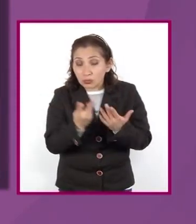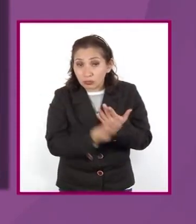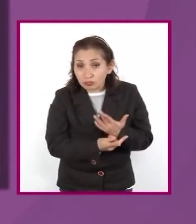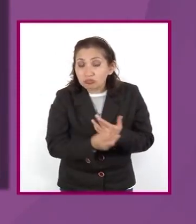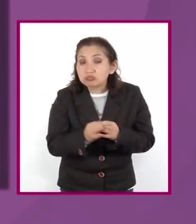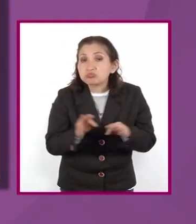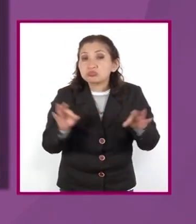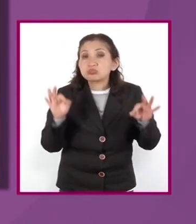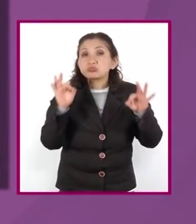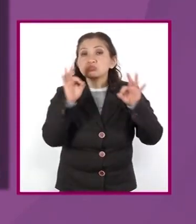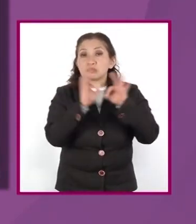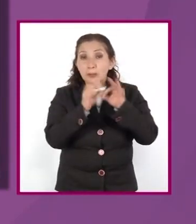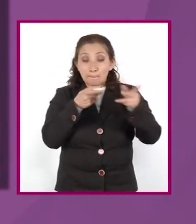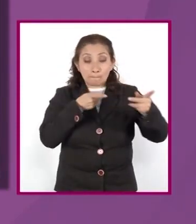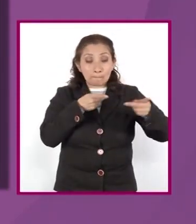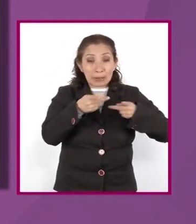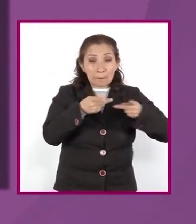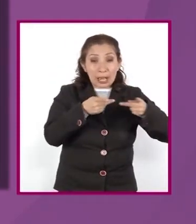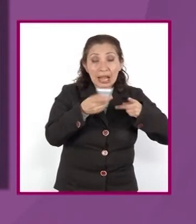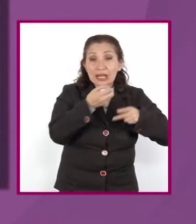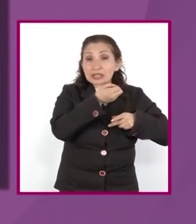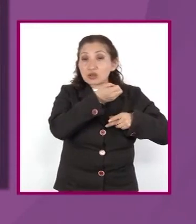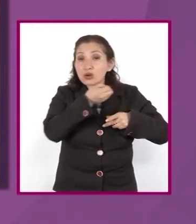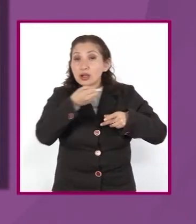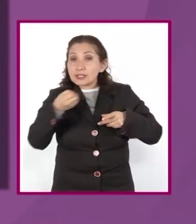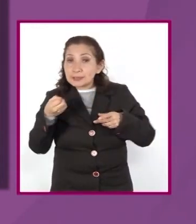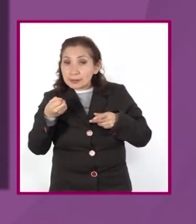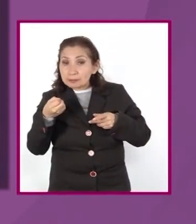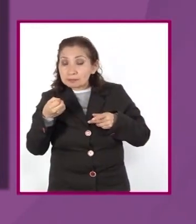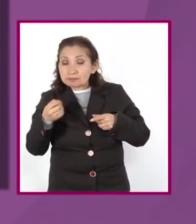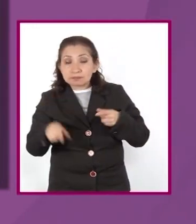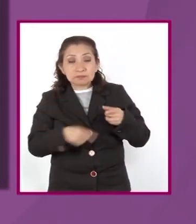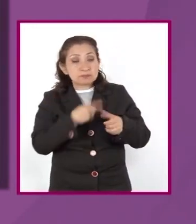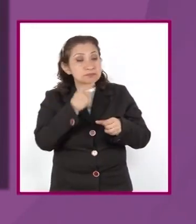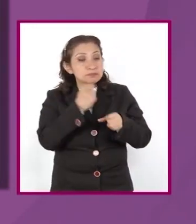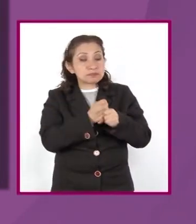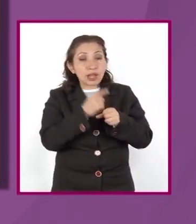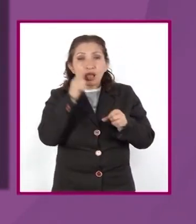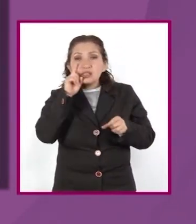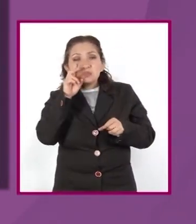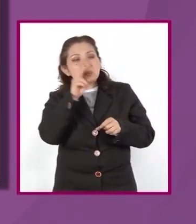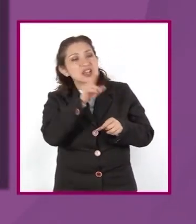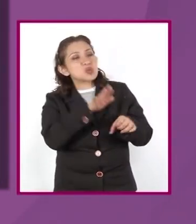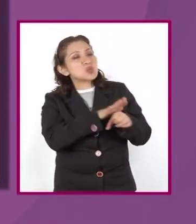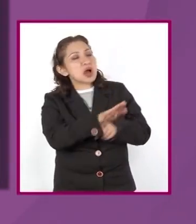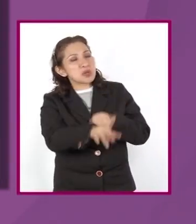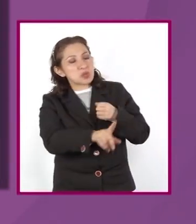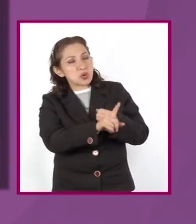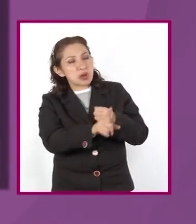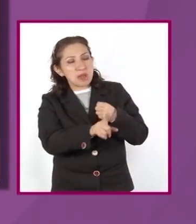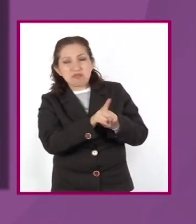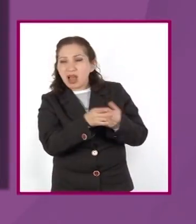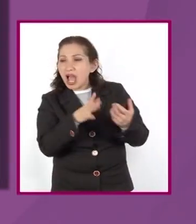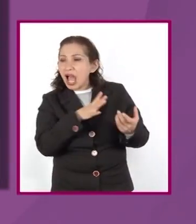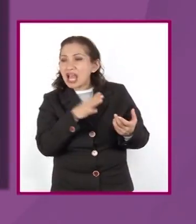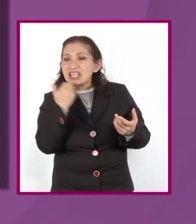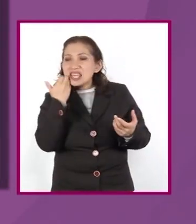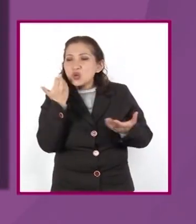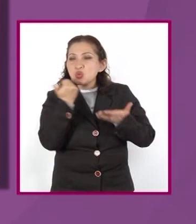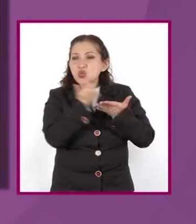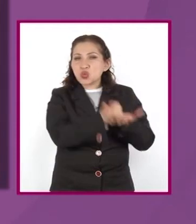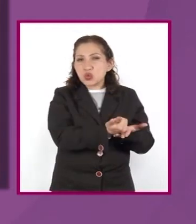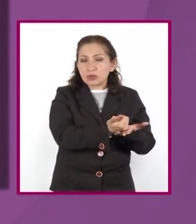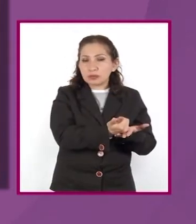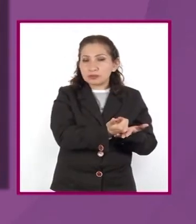es importante la planeación y la organización. Lo primero es identificar cuál es el problema que queremos